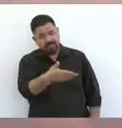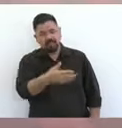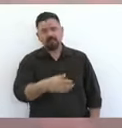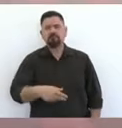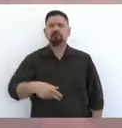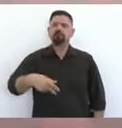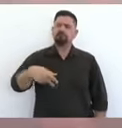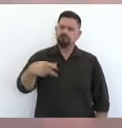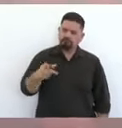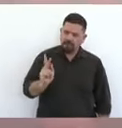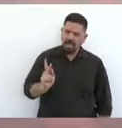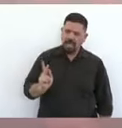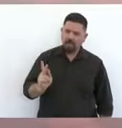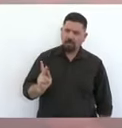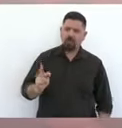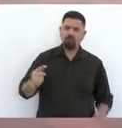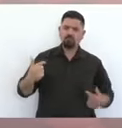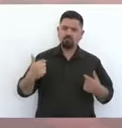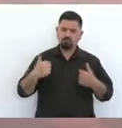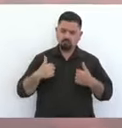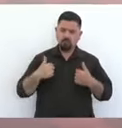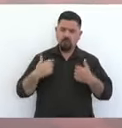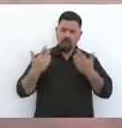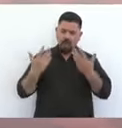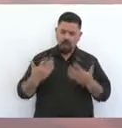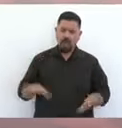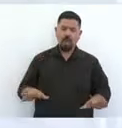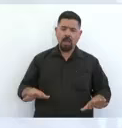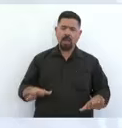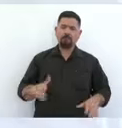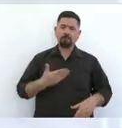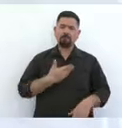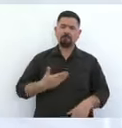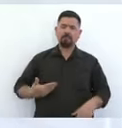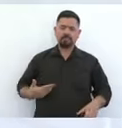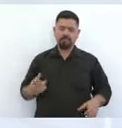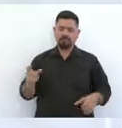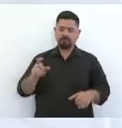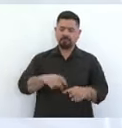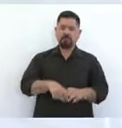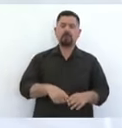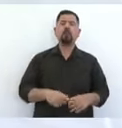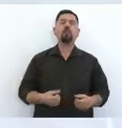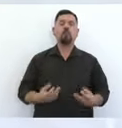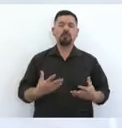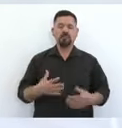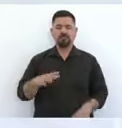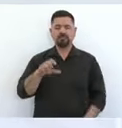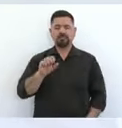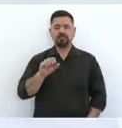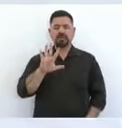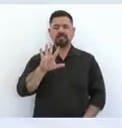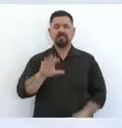Pero yo entré a la presidencia a los 65.